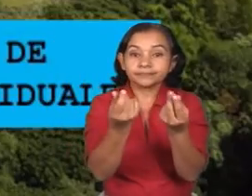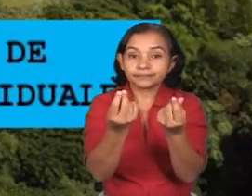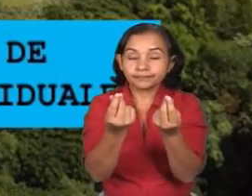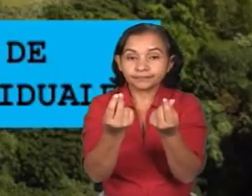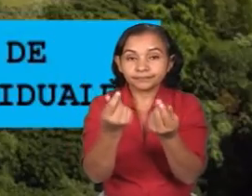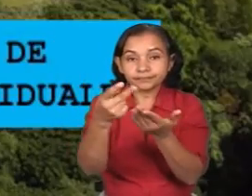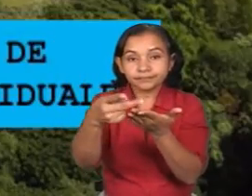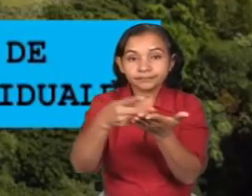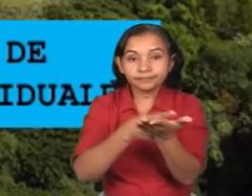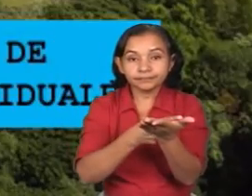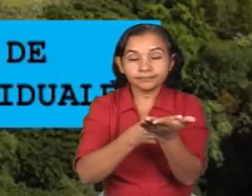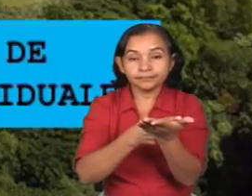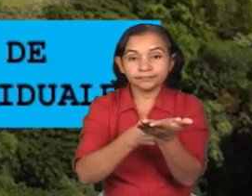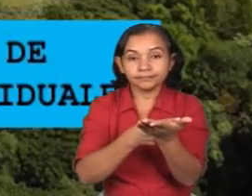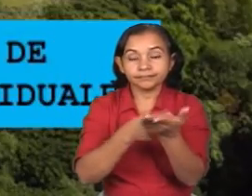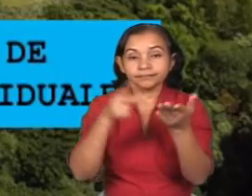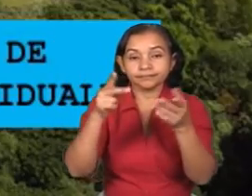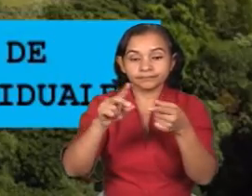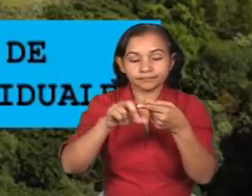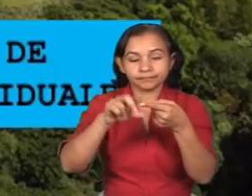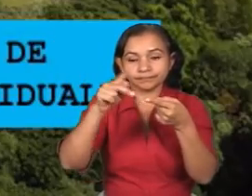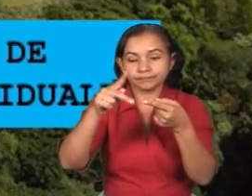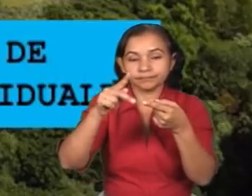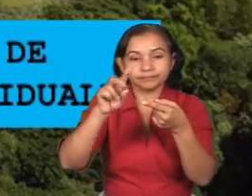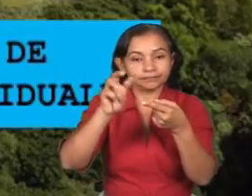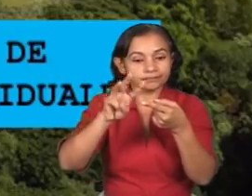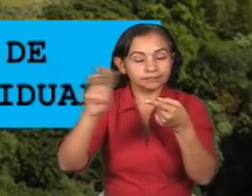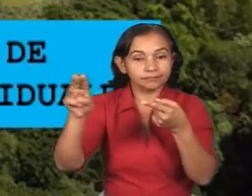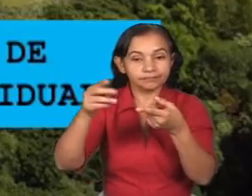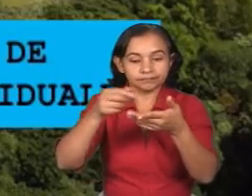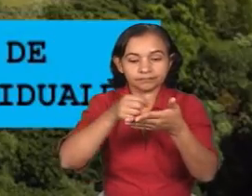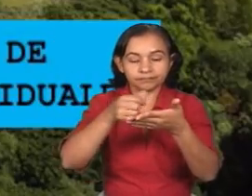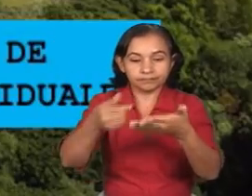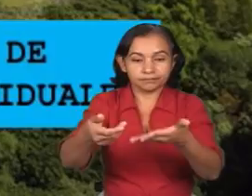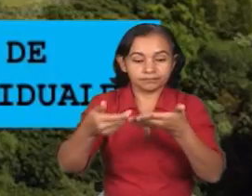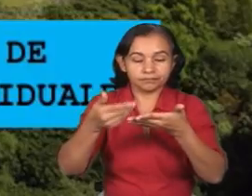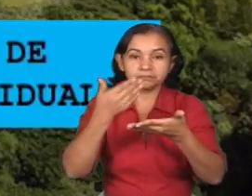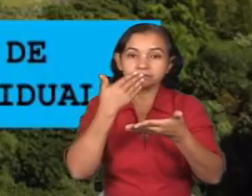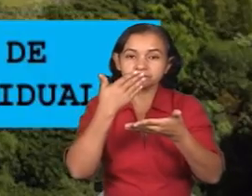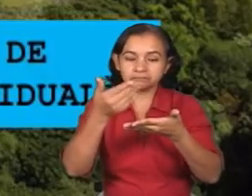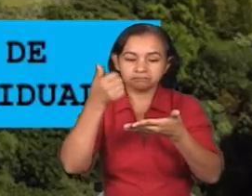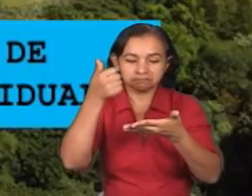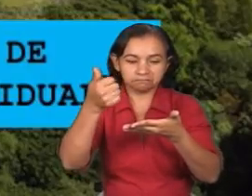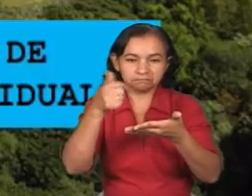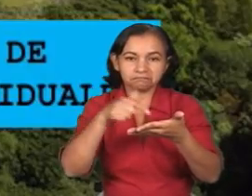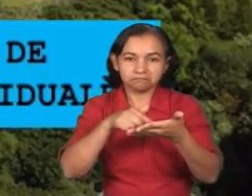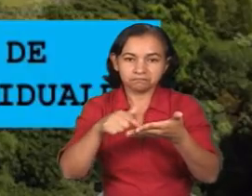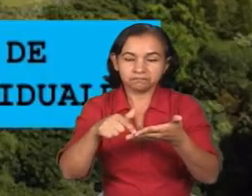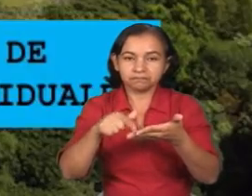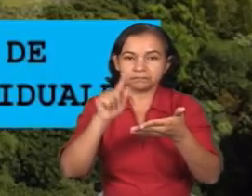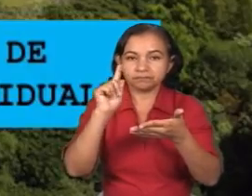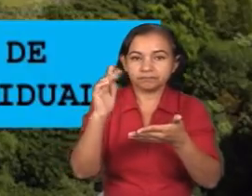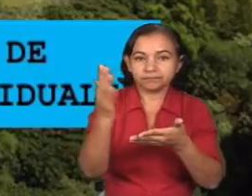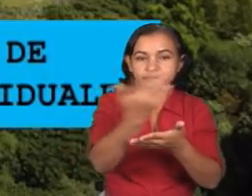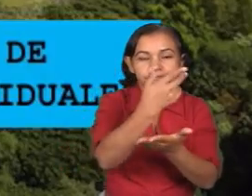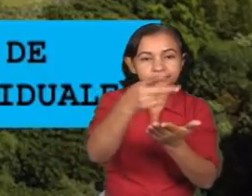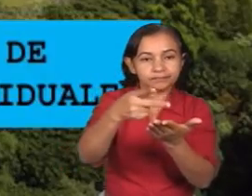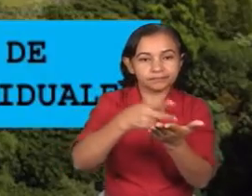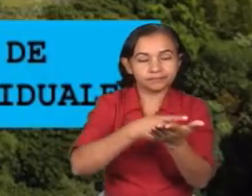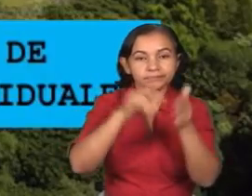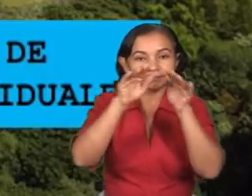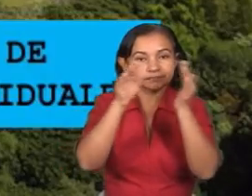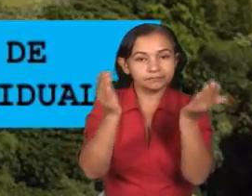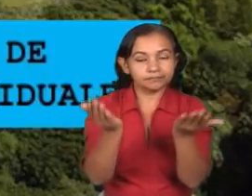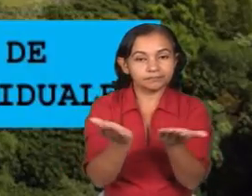okay. Este proyecto fue evaluado por el KFW y recibió unas notas de muy buena calificación a nivel de todos los proyectos que tienen en el mundo